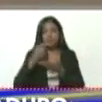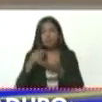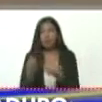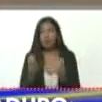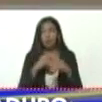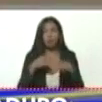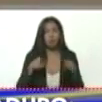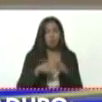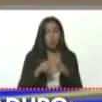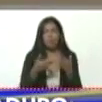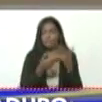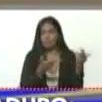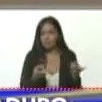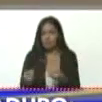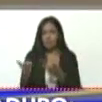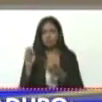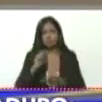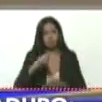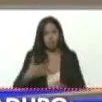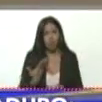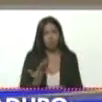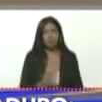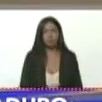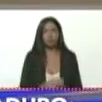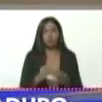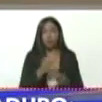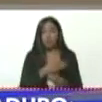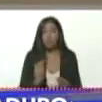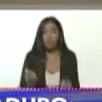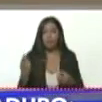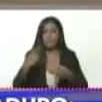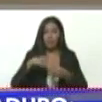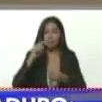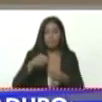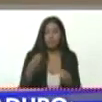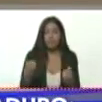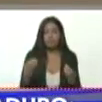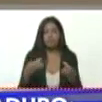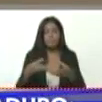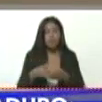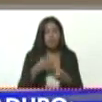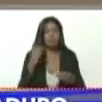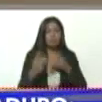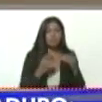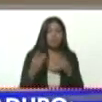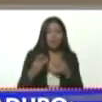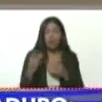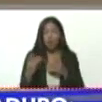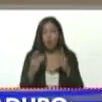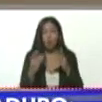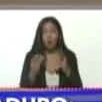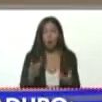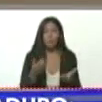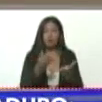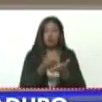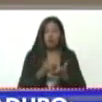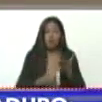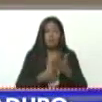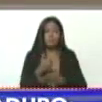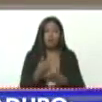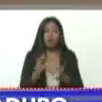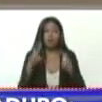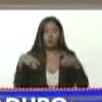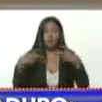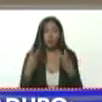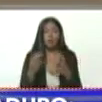acuerdo, bienvenido. Todo el que se quiera incorporar a esta Mesa Nacional de Diálogo para aportar nuevas